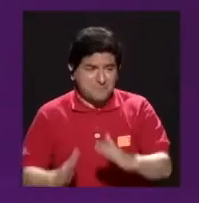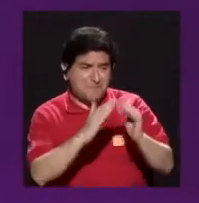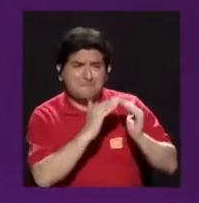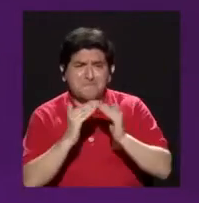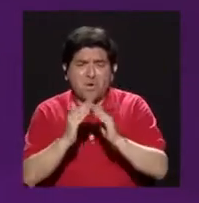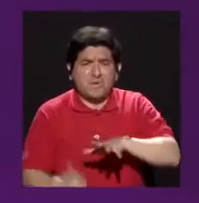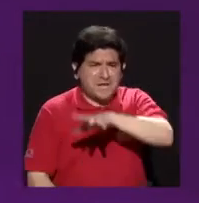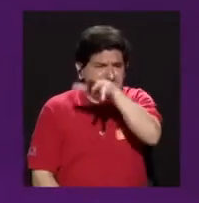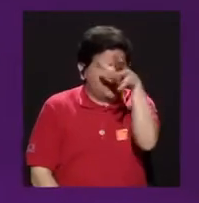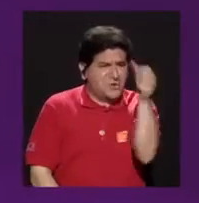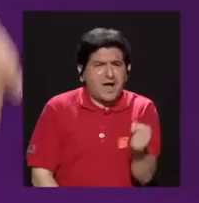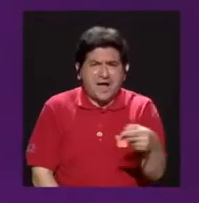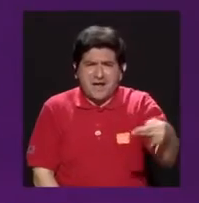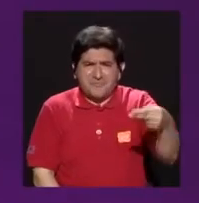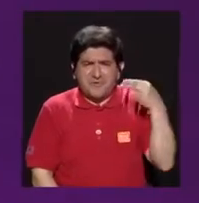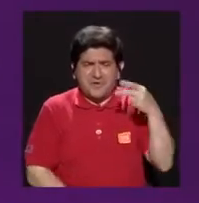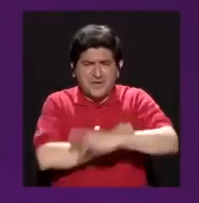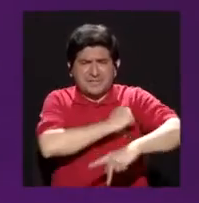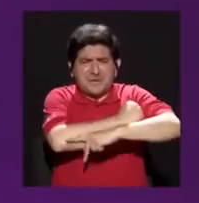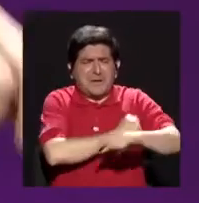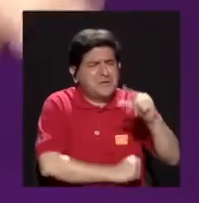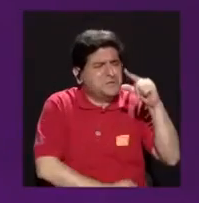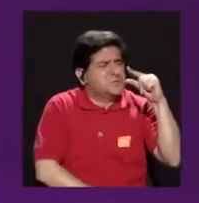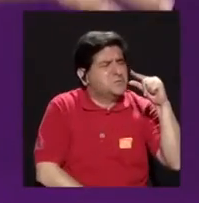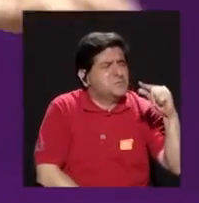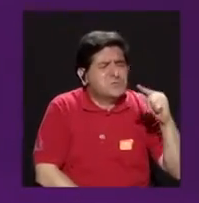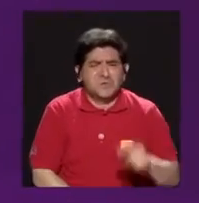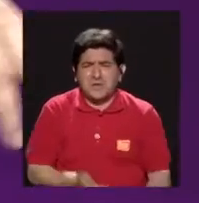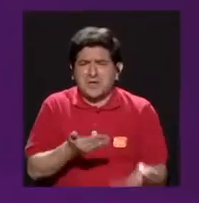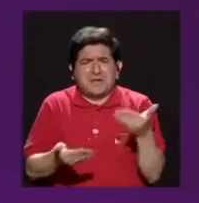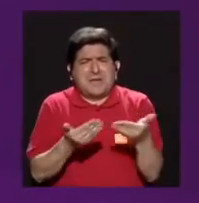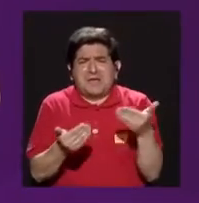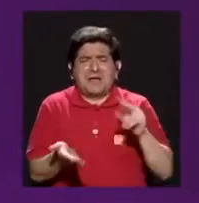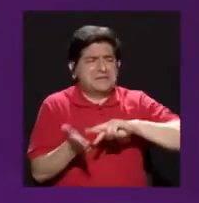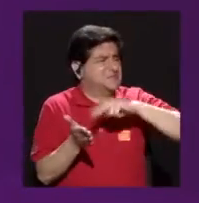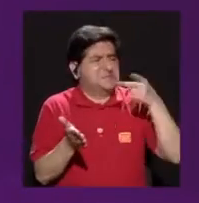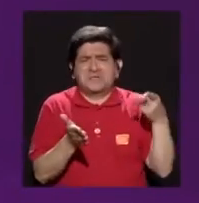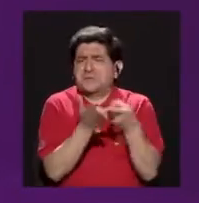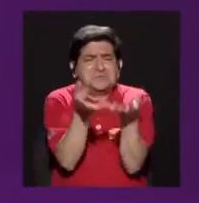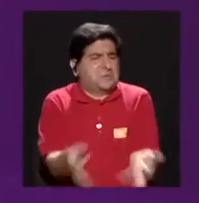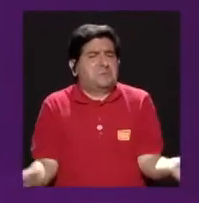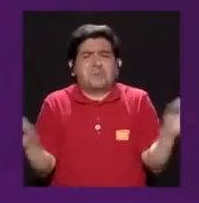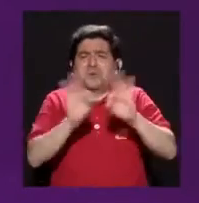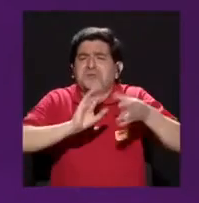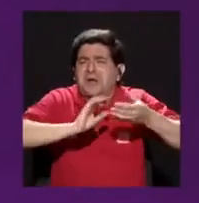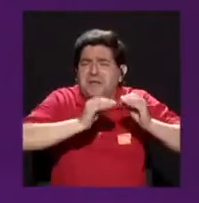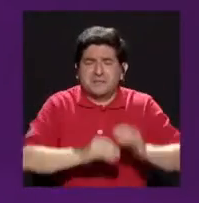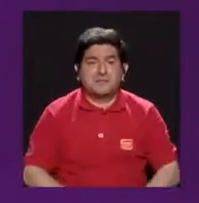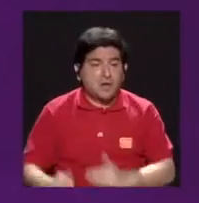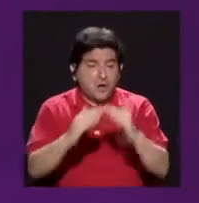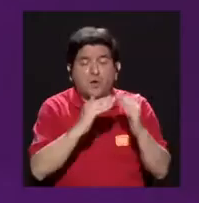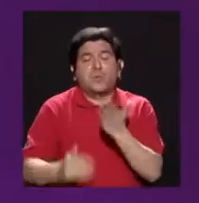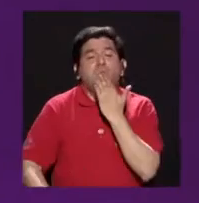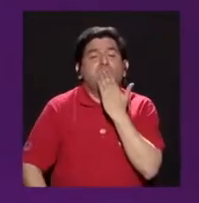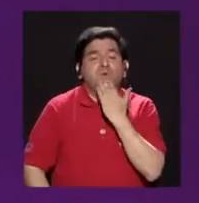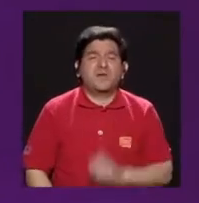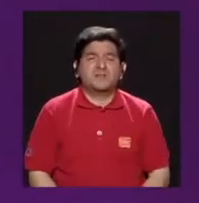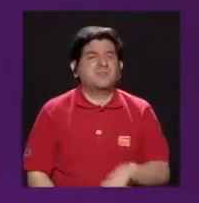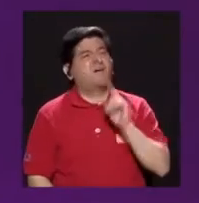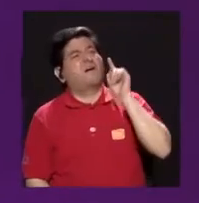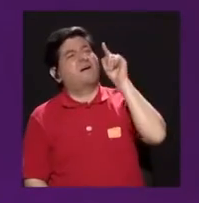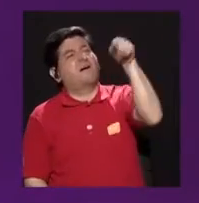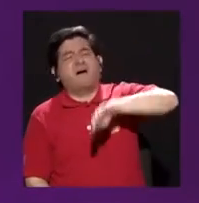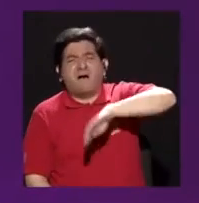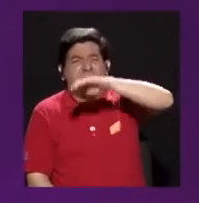poblaciones afrodescendientes en este país son una minoría que prácticamente no son relevantes, que las poblaciones indígenas están metidas allá